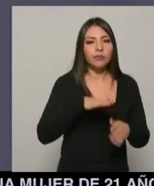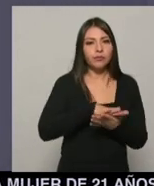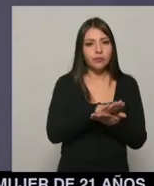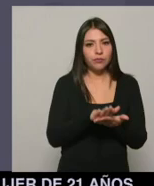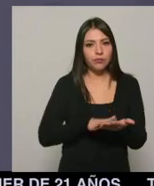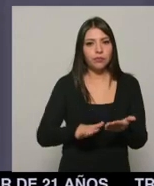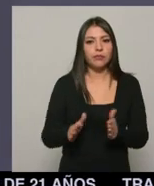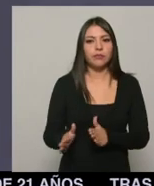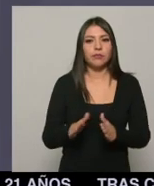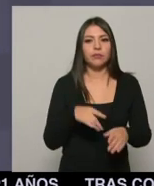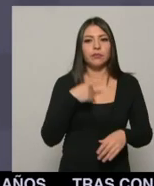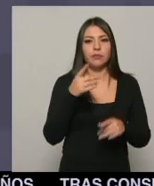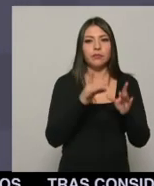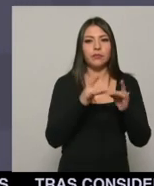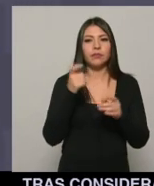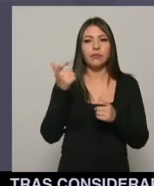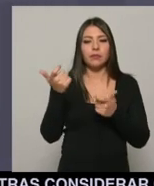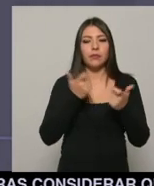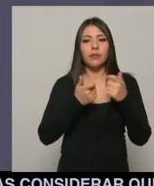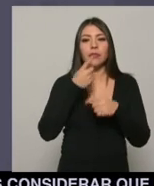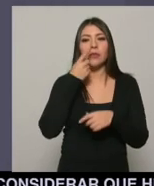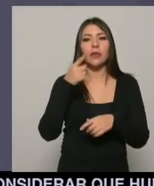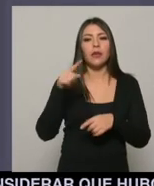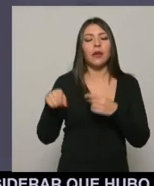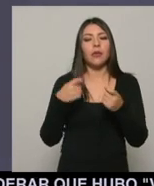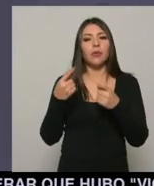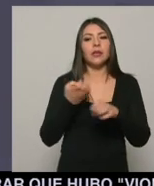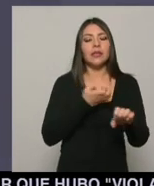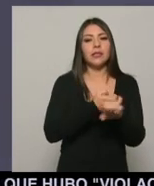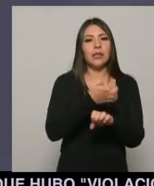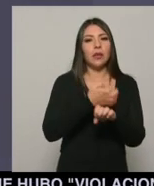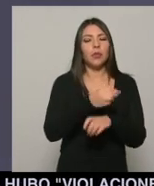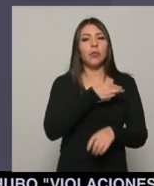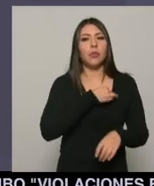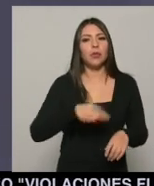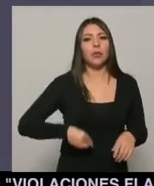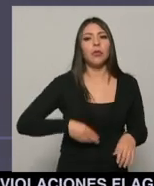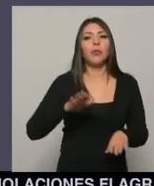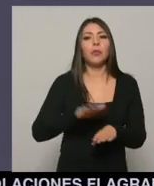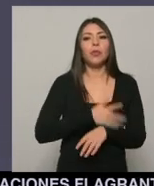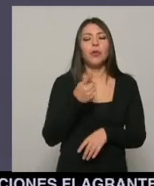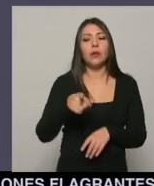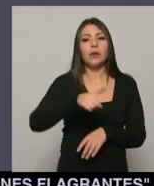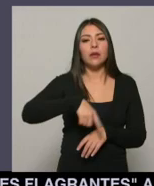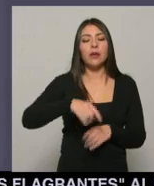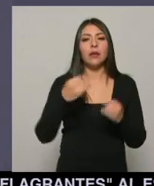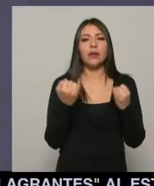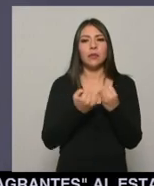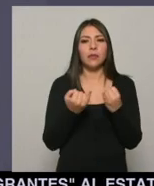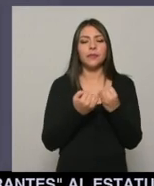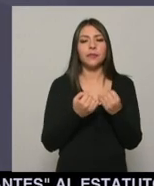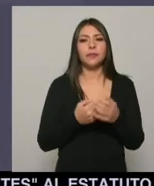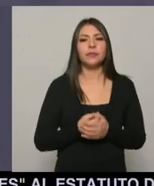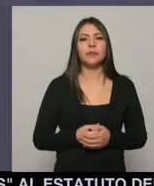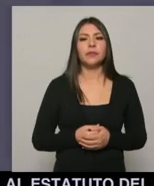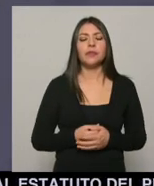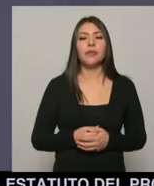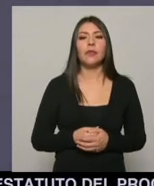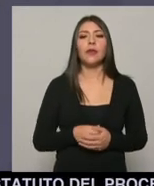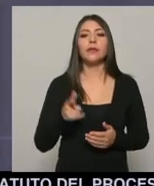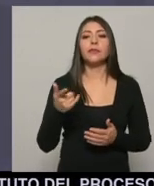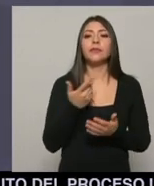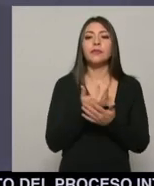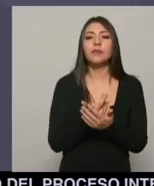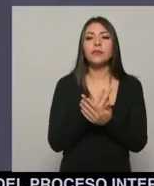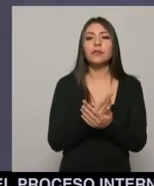el tema de las recaudaciones cayó en los estados y cayó en los municipios porque ellos estaban estaban también un poco atenidos al tema